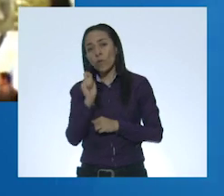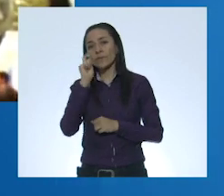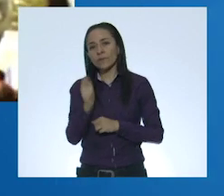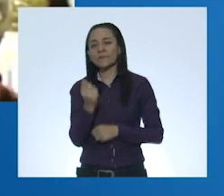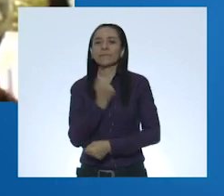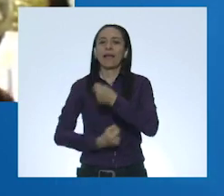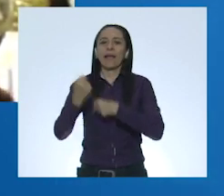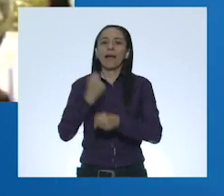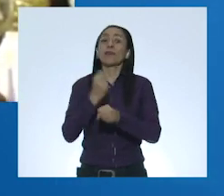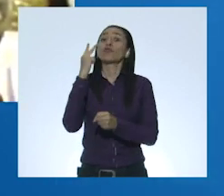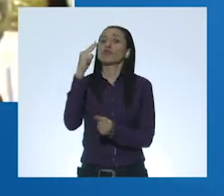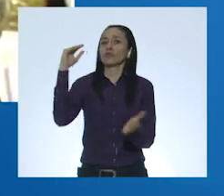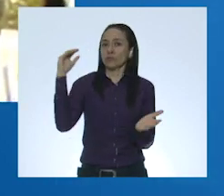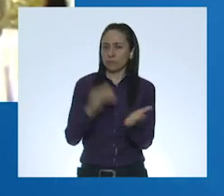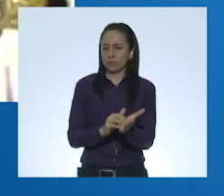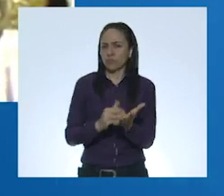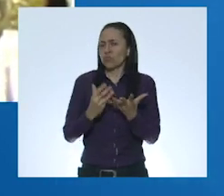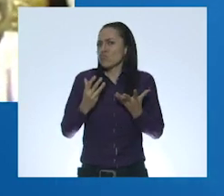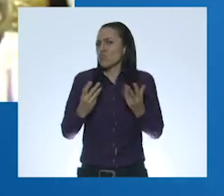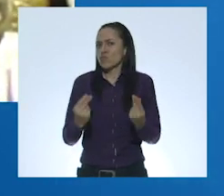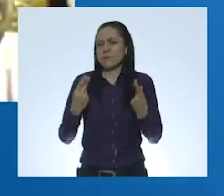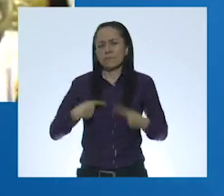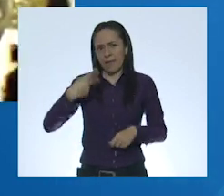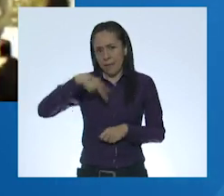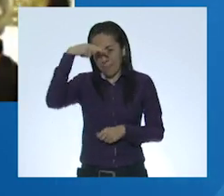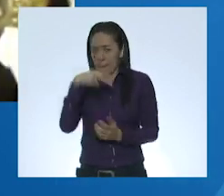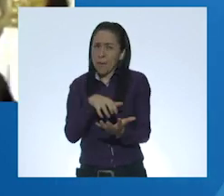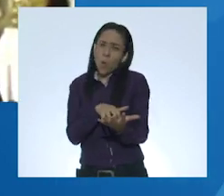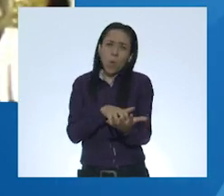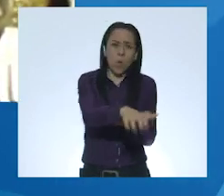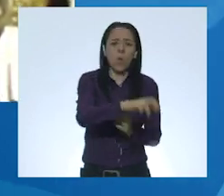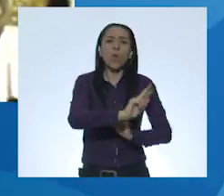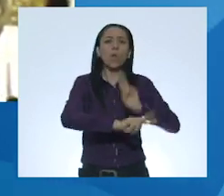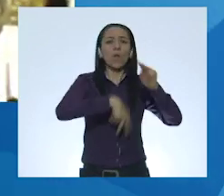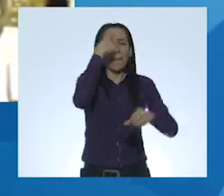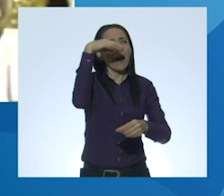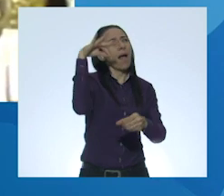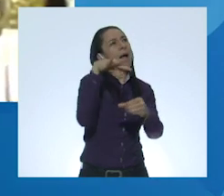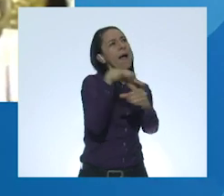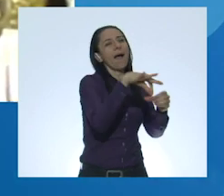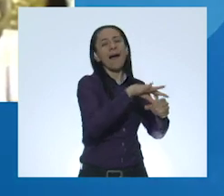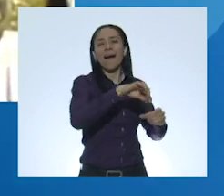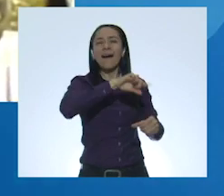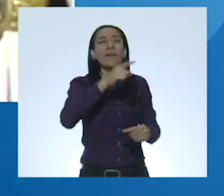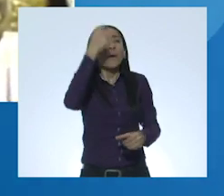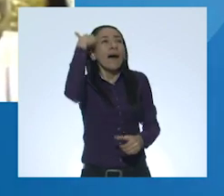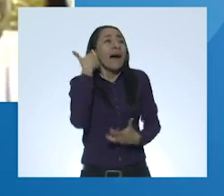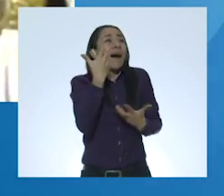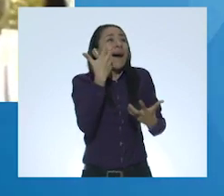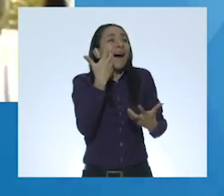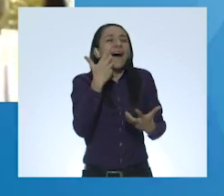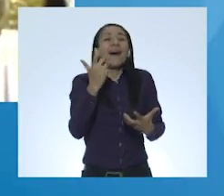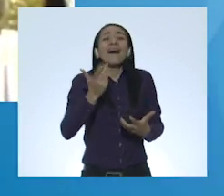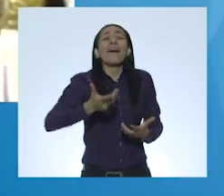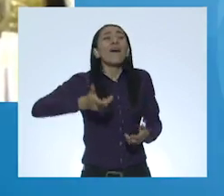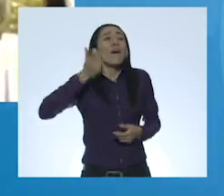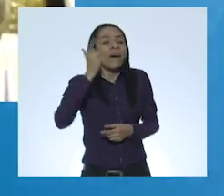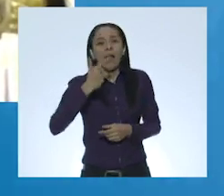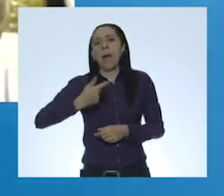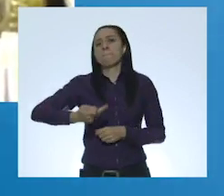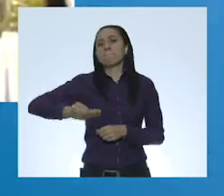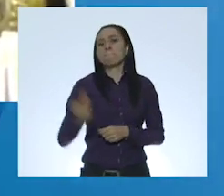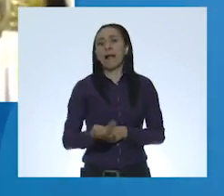cuando millones de mexicanos fueron a las urnas e hicieron realidad sus deseos. De acuerdo a los resultados de nuestras encuestas,